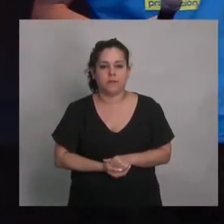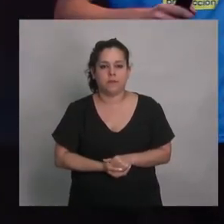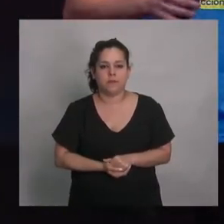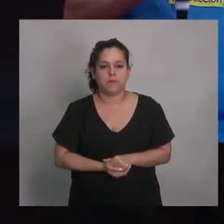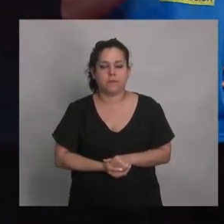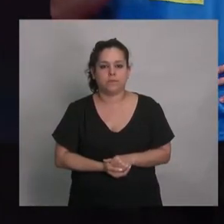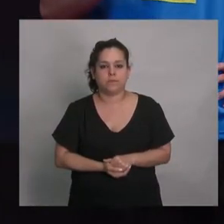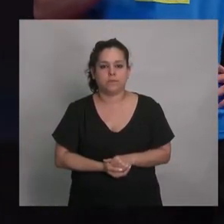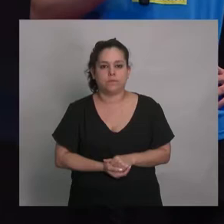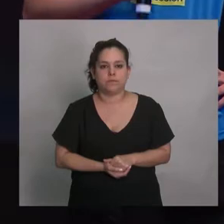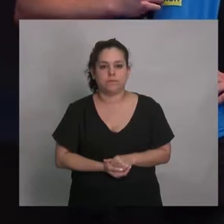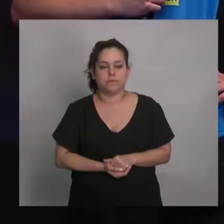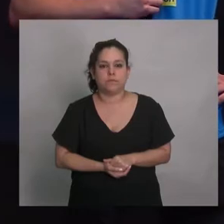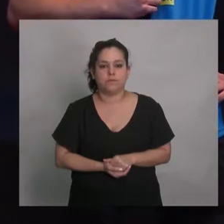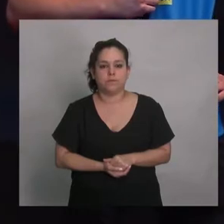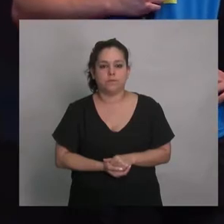6